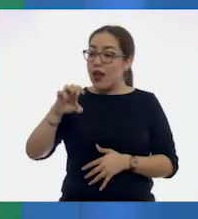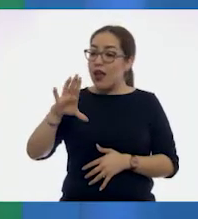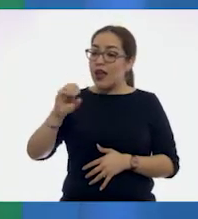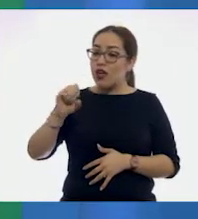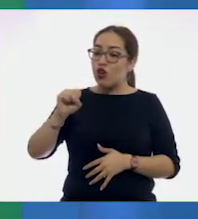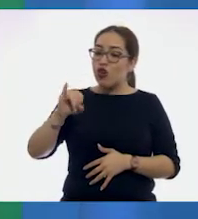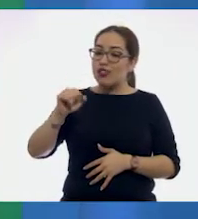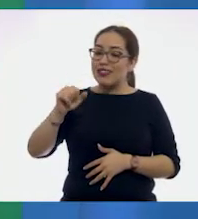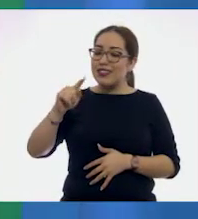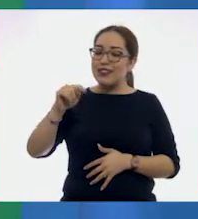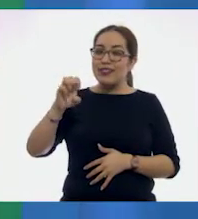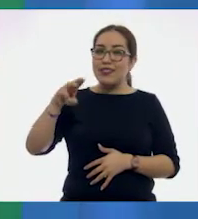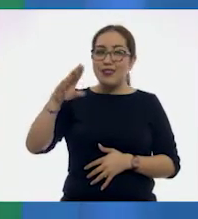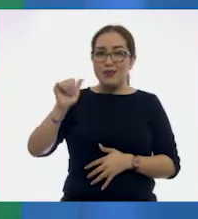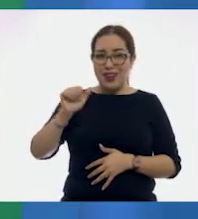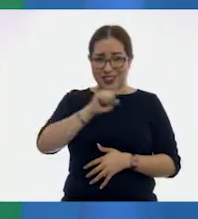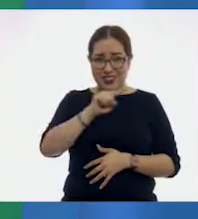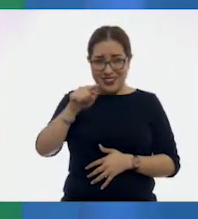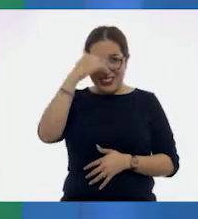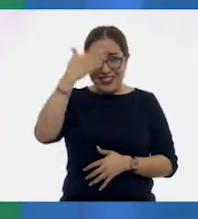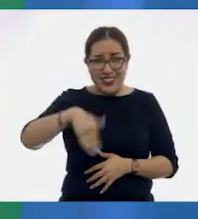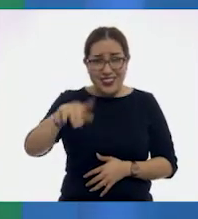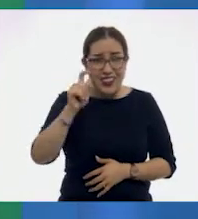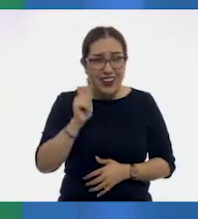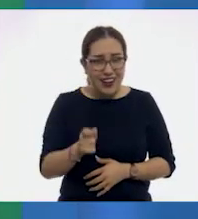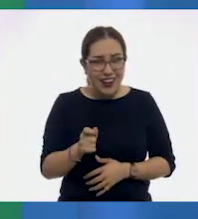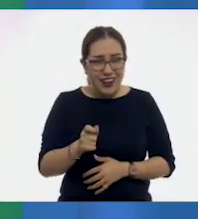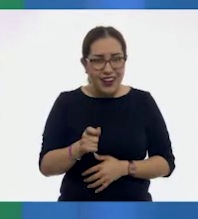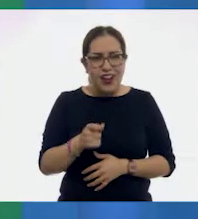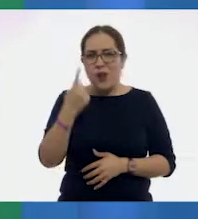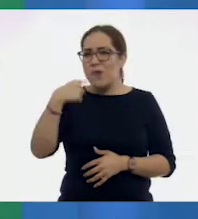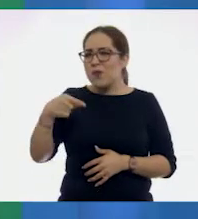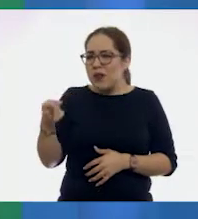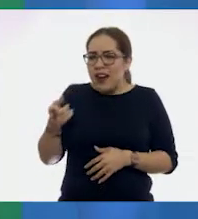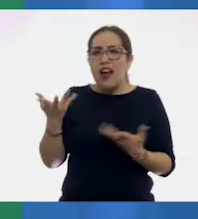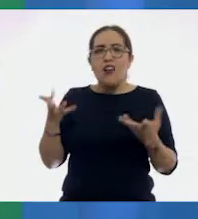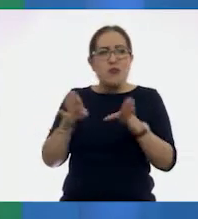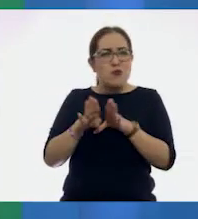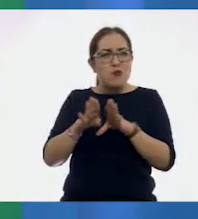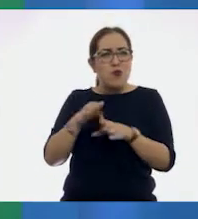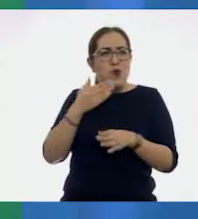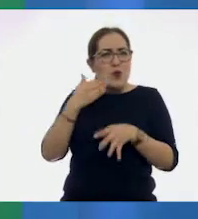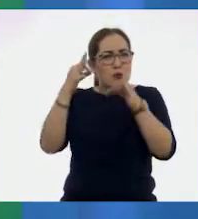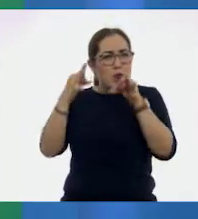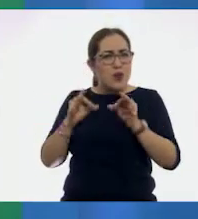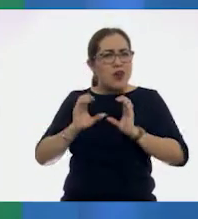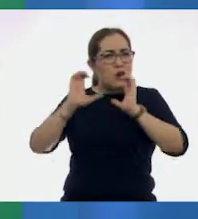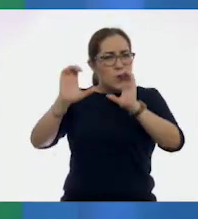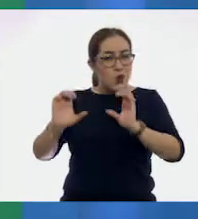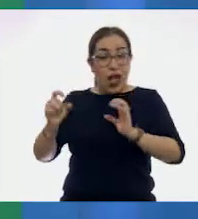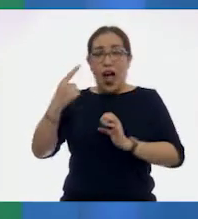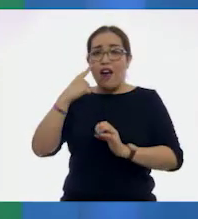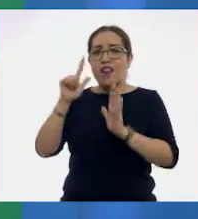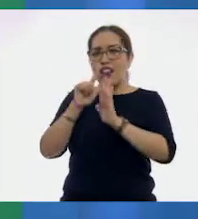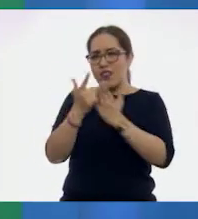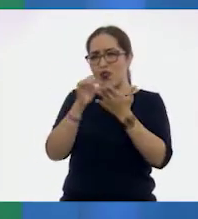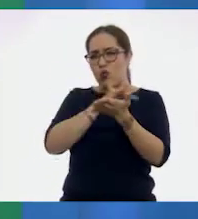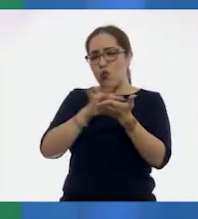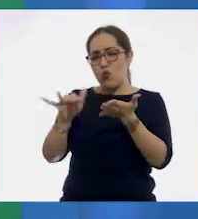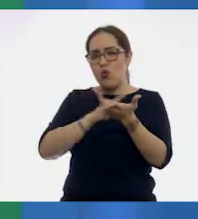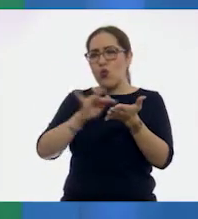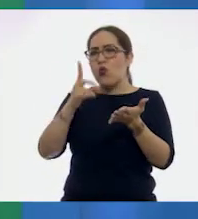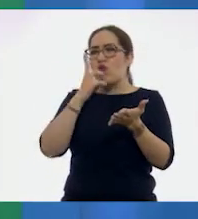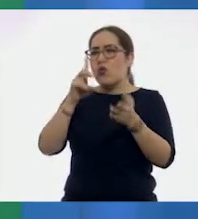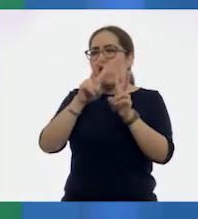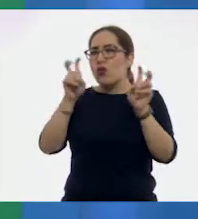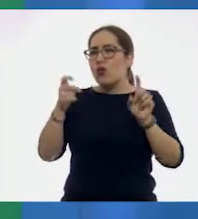los factores que intervienen para su estabilidad? Veamos qué dice el libro de texto acerca de los ecosistemas.